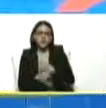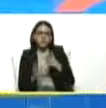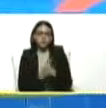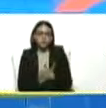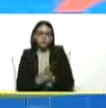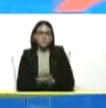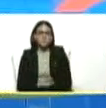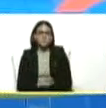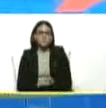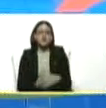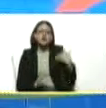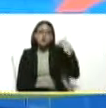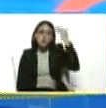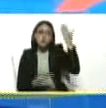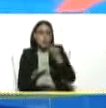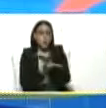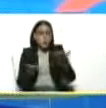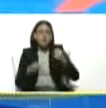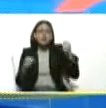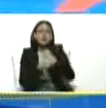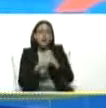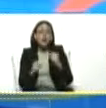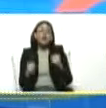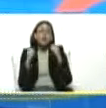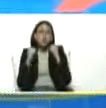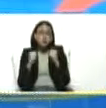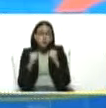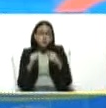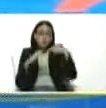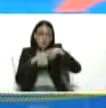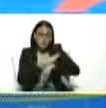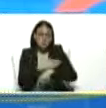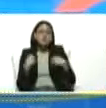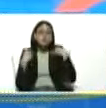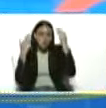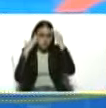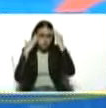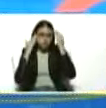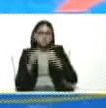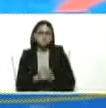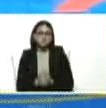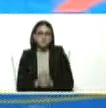Sé que han estado trabajando al detalle,